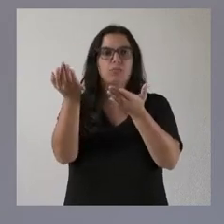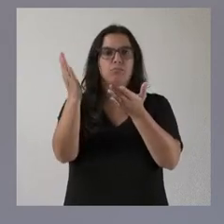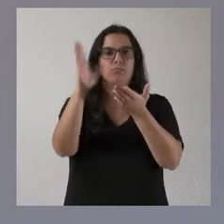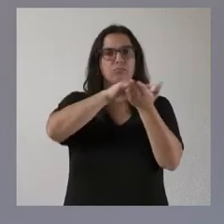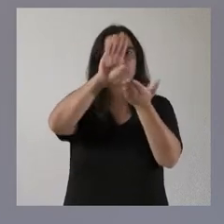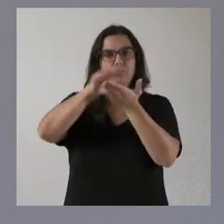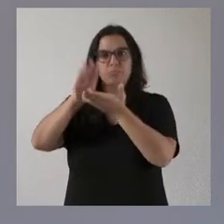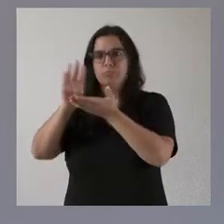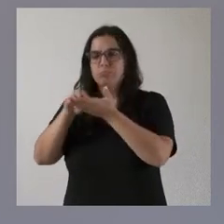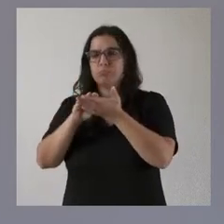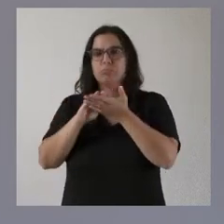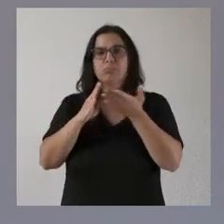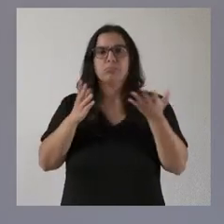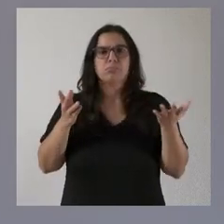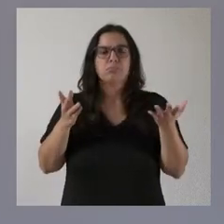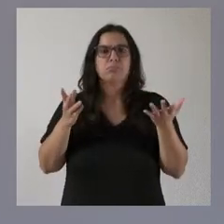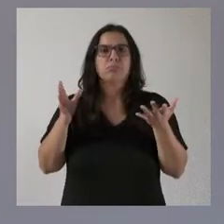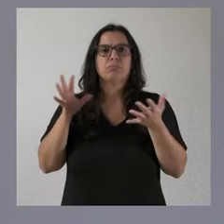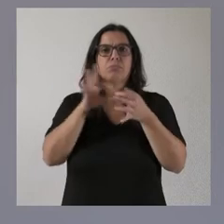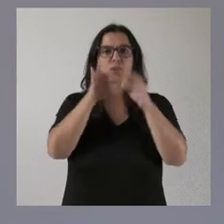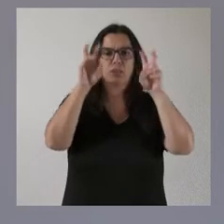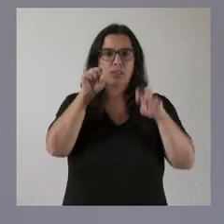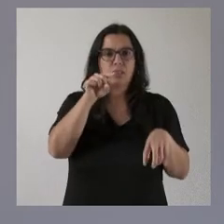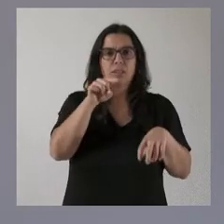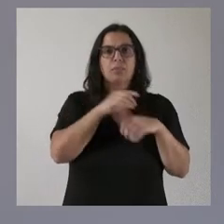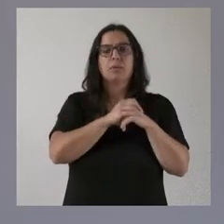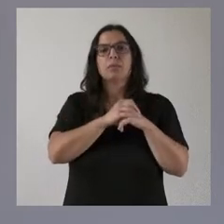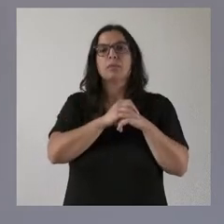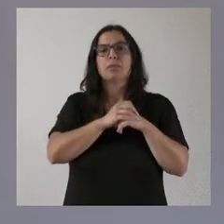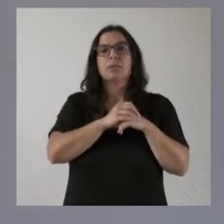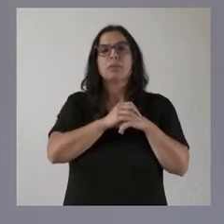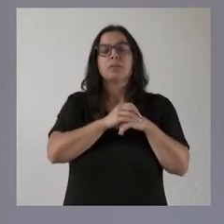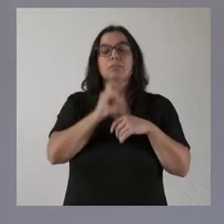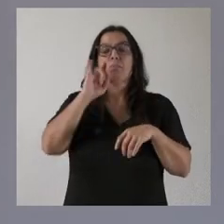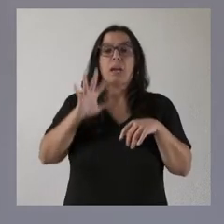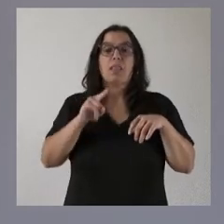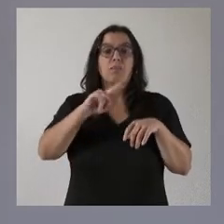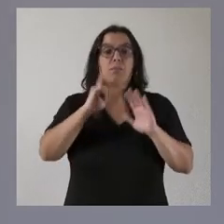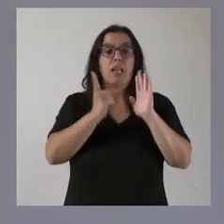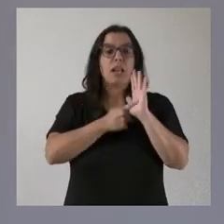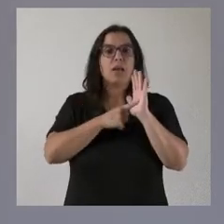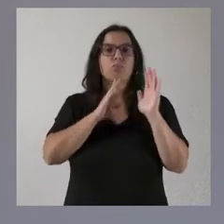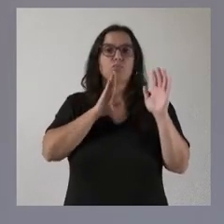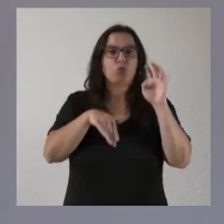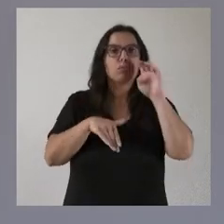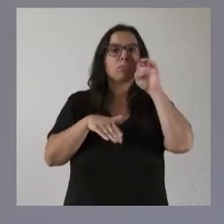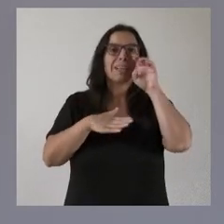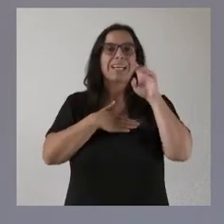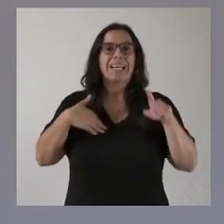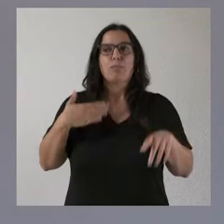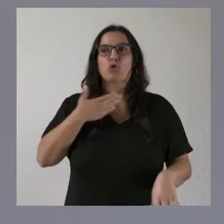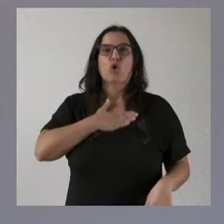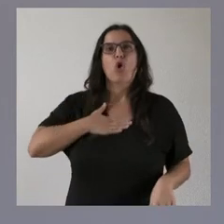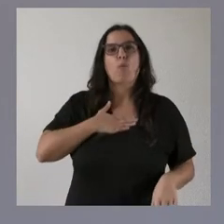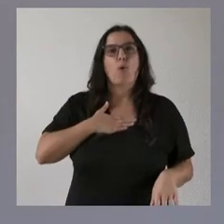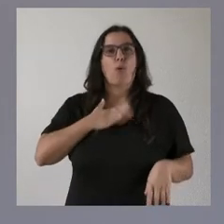cuestión en relación con esta materia nos parece que es muy oportuno que esta es una ley que Busquemos que se encuentren cómodo la mayor